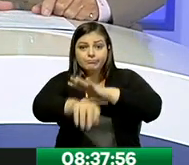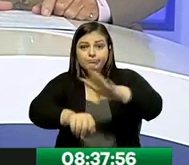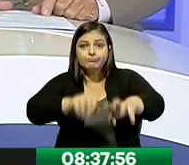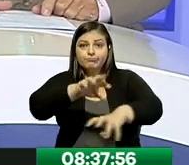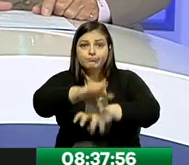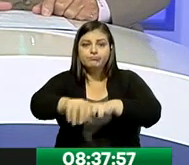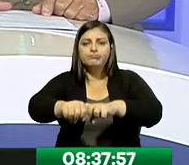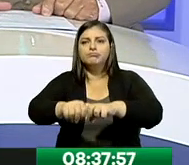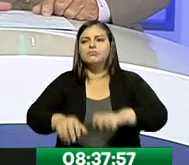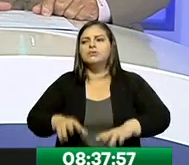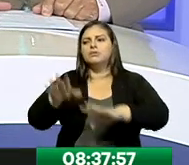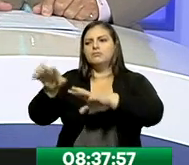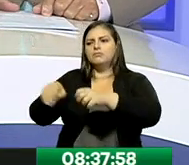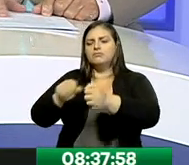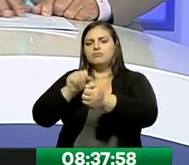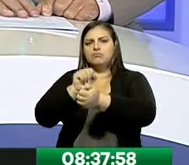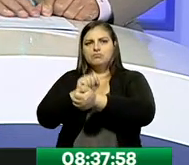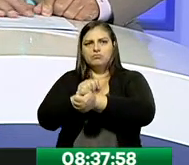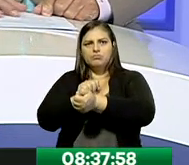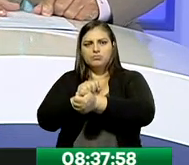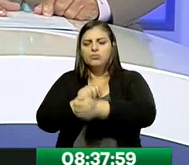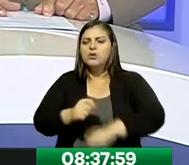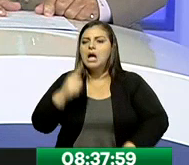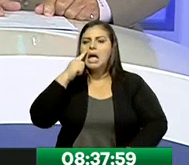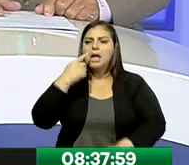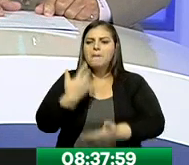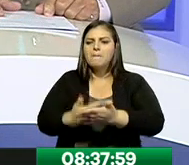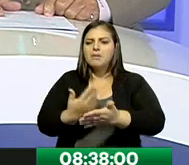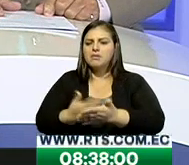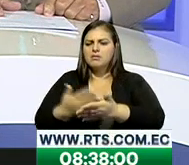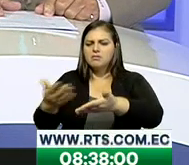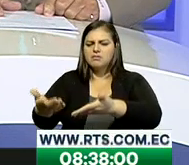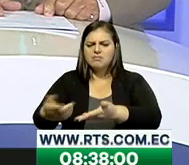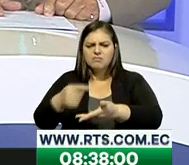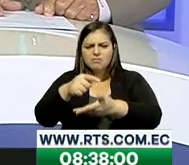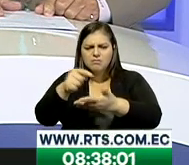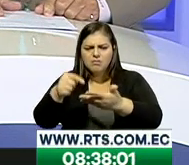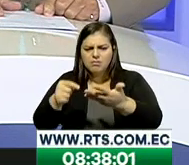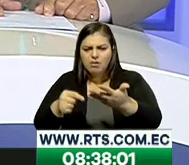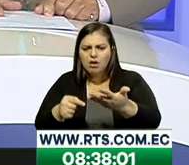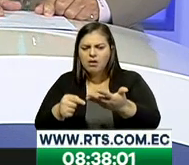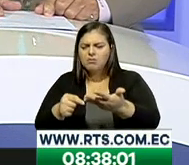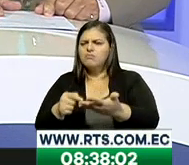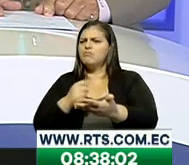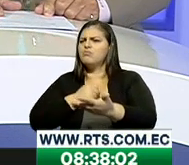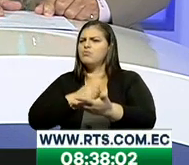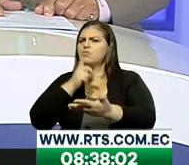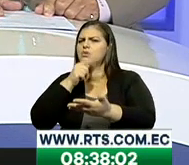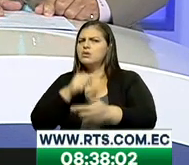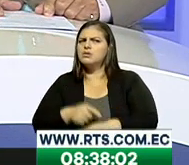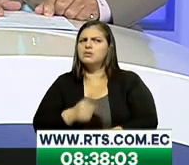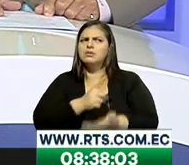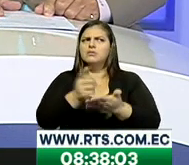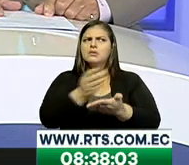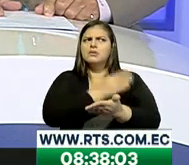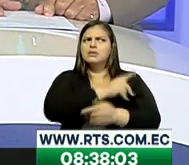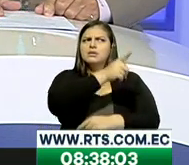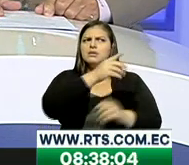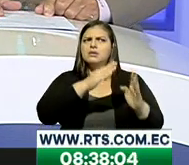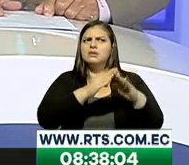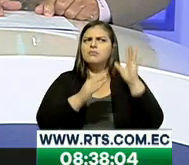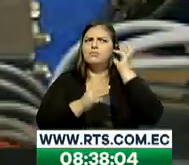constan pertenencias de una comunicadora social cuyo domicilio fue estruchado el fin de semana anterior.